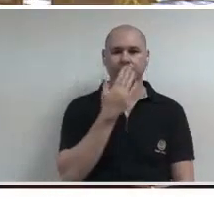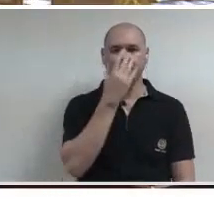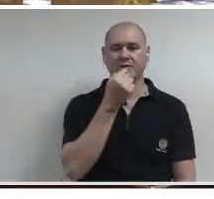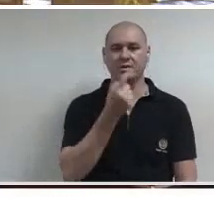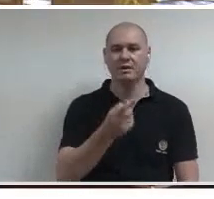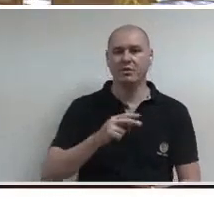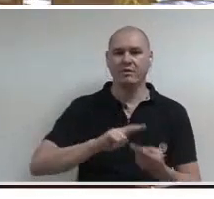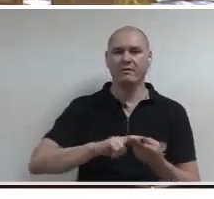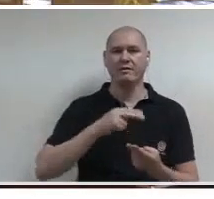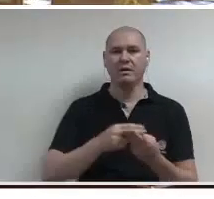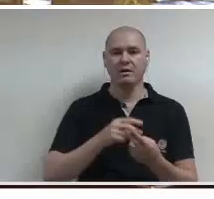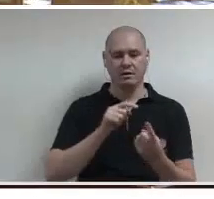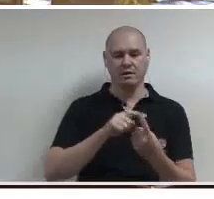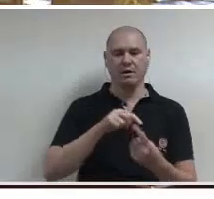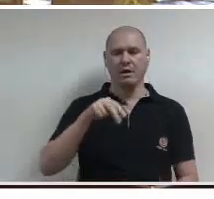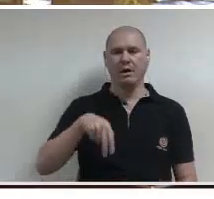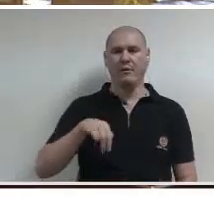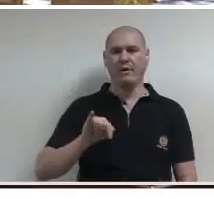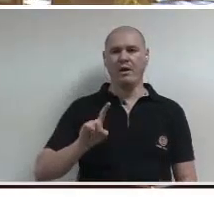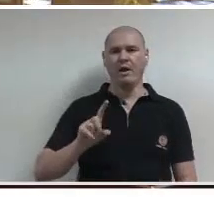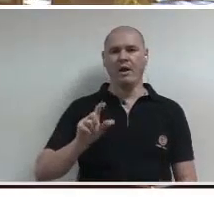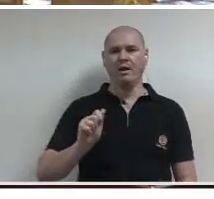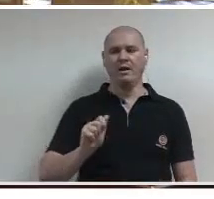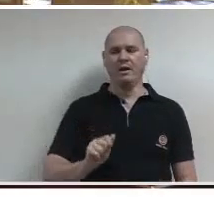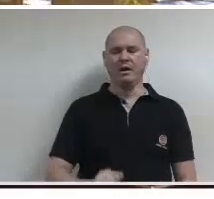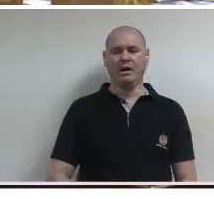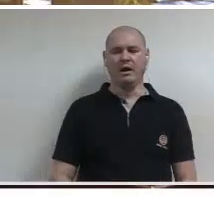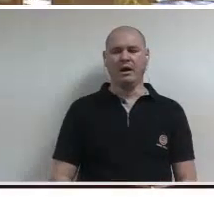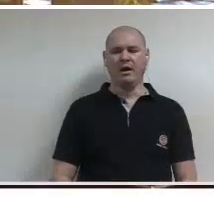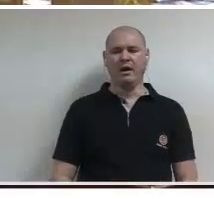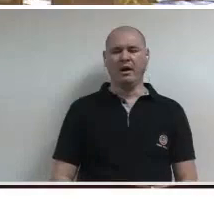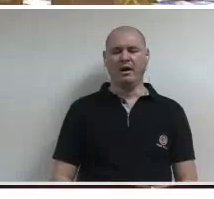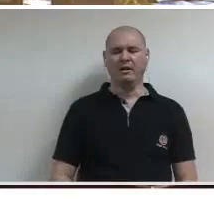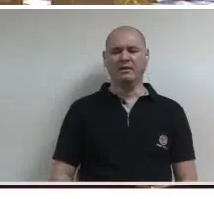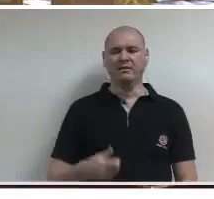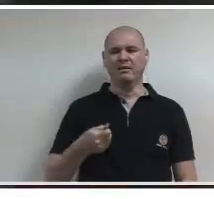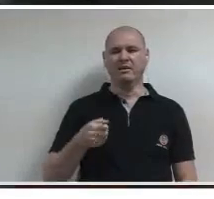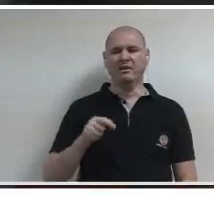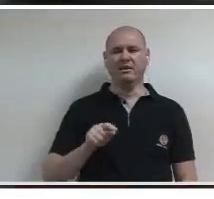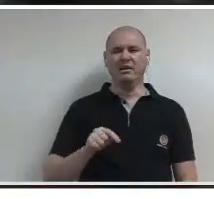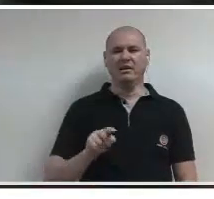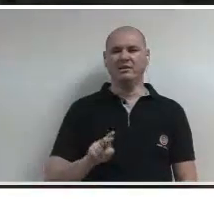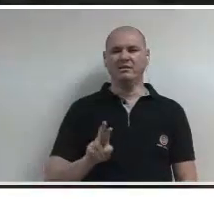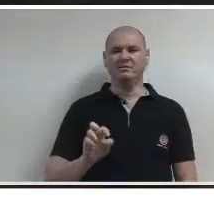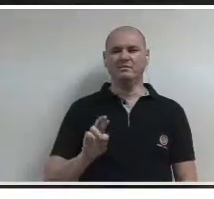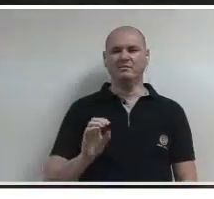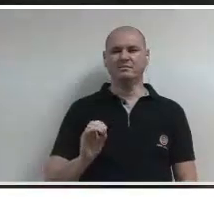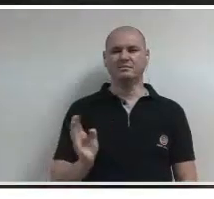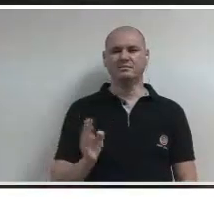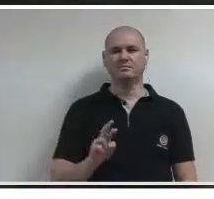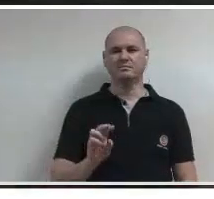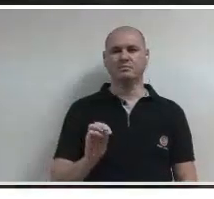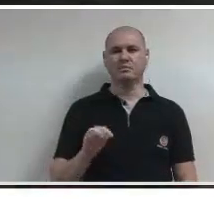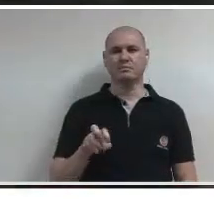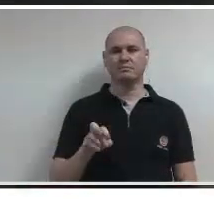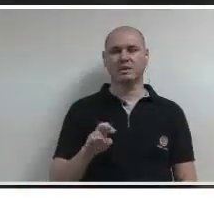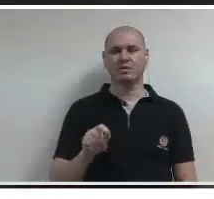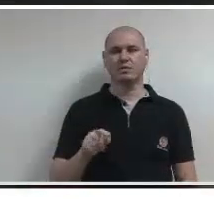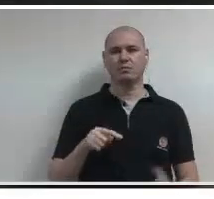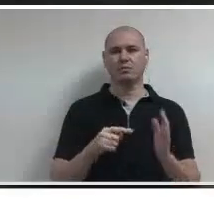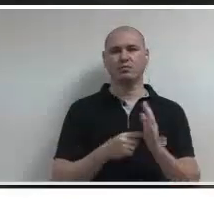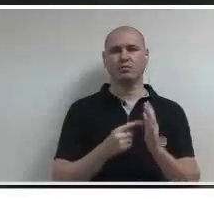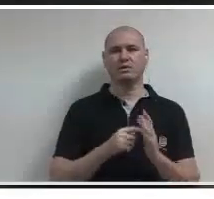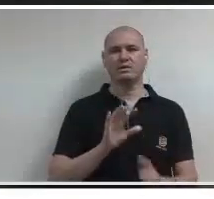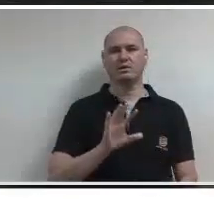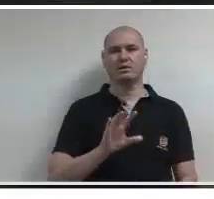caso Coape a YRC Nilda Agüero Romero, ya confirma en Aco Cargo, ahí ve puntaje